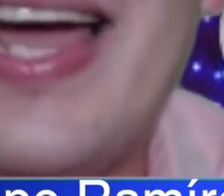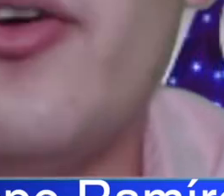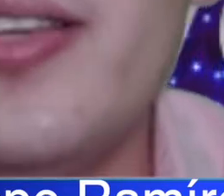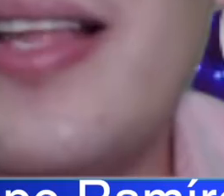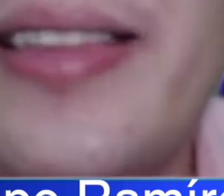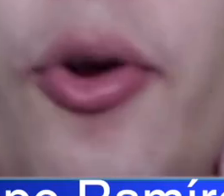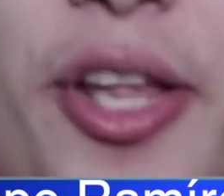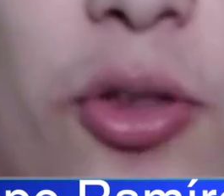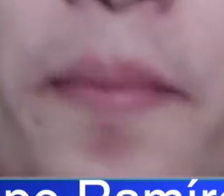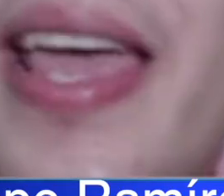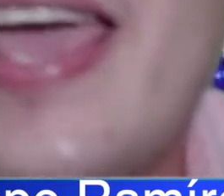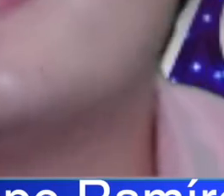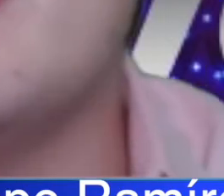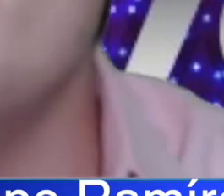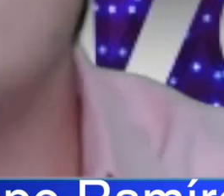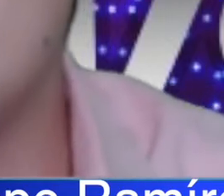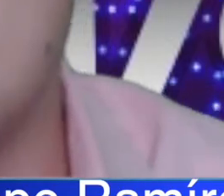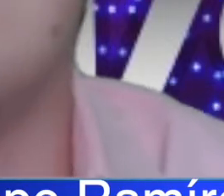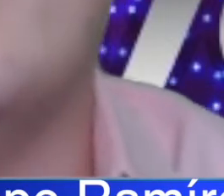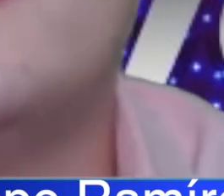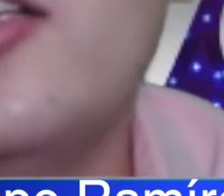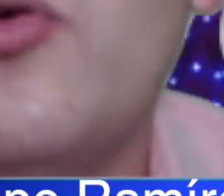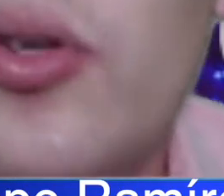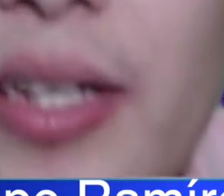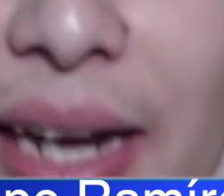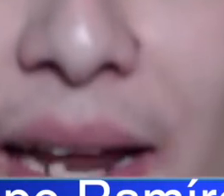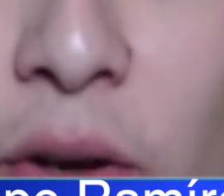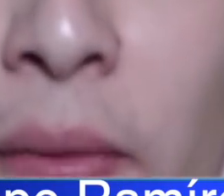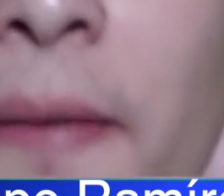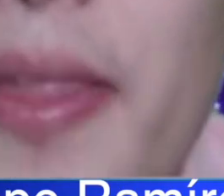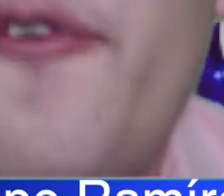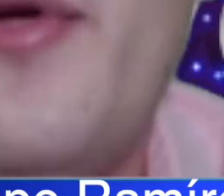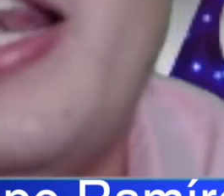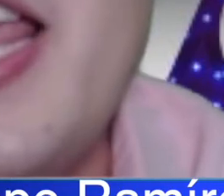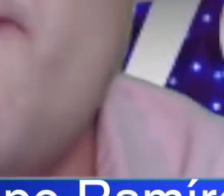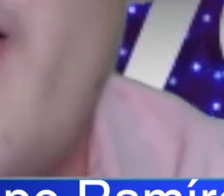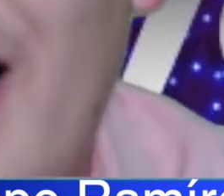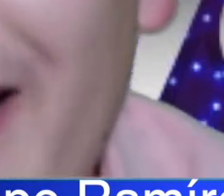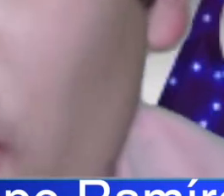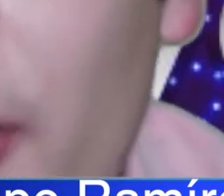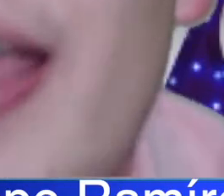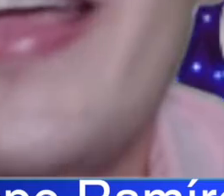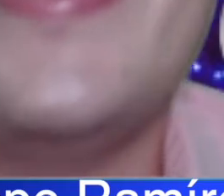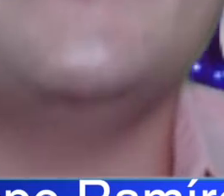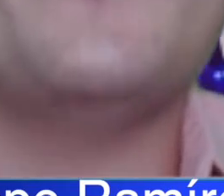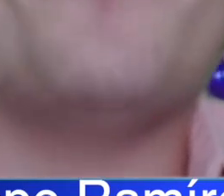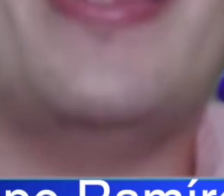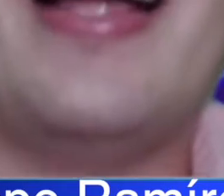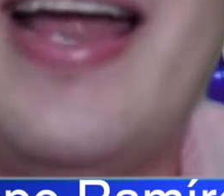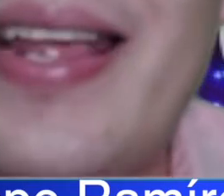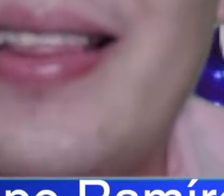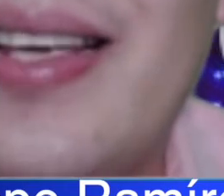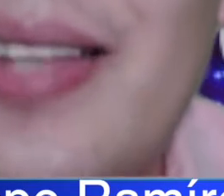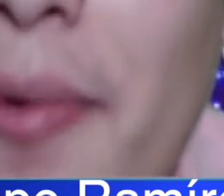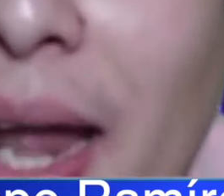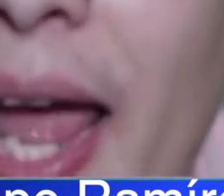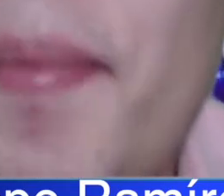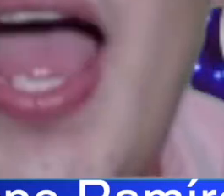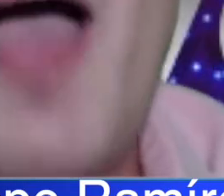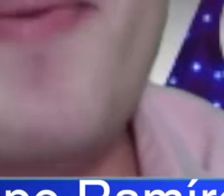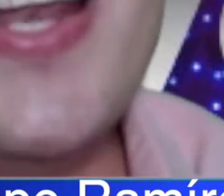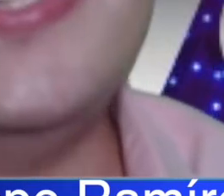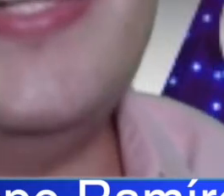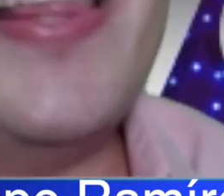a cargo de Santiago Nieto está investigando al círculo cercano de Felipe Calderón y de Margarita